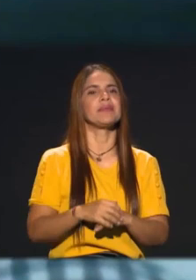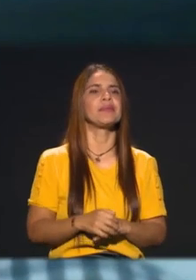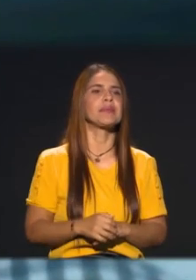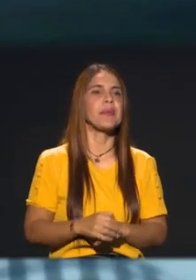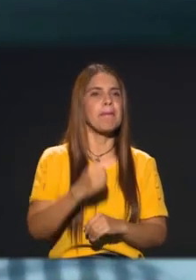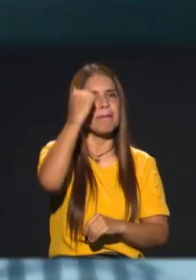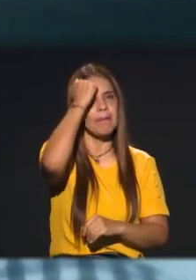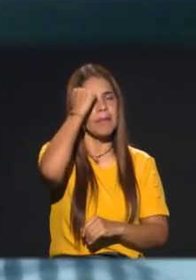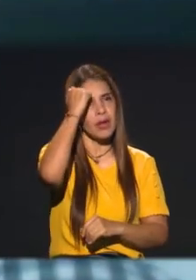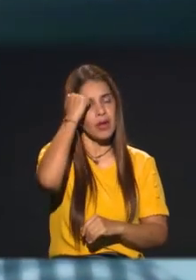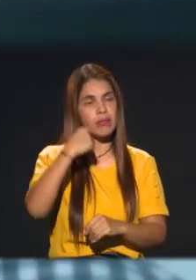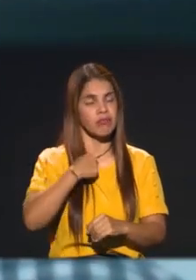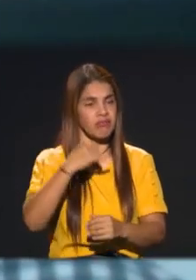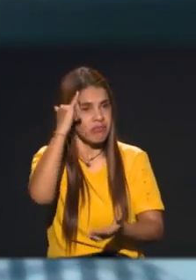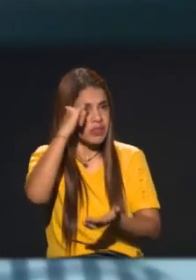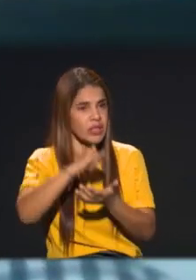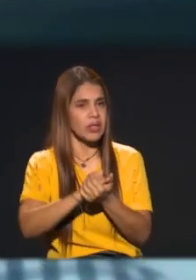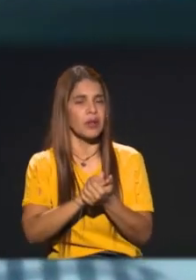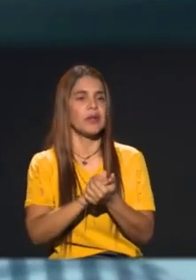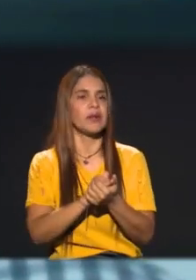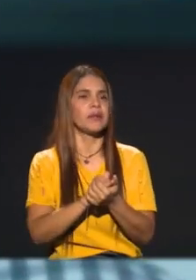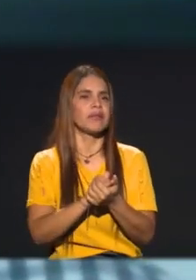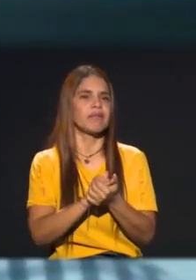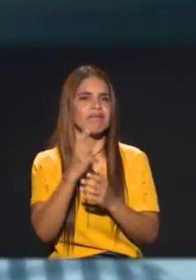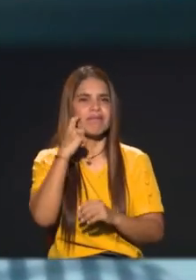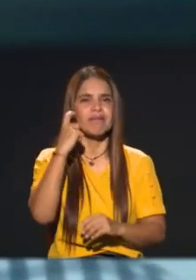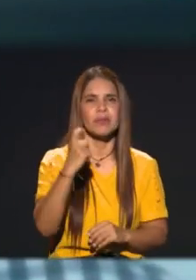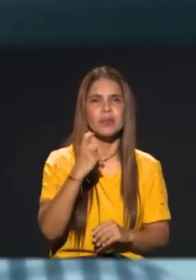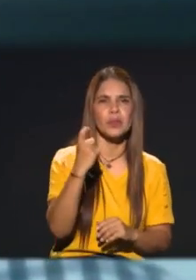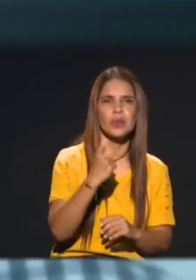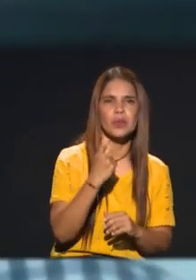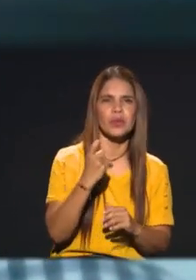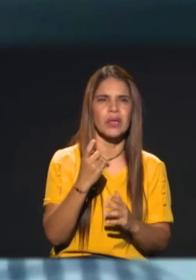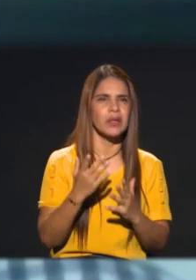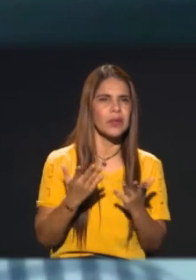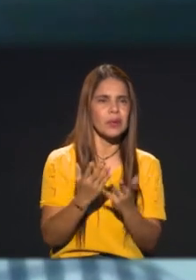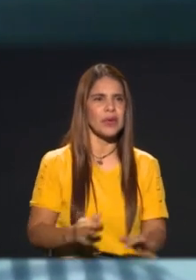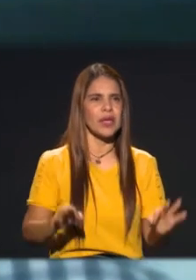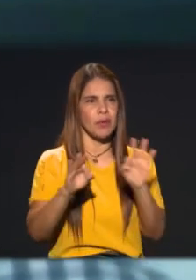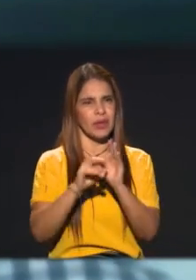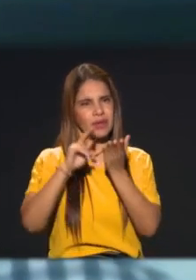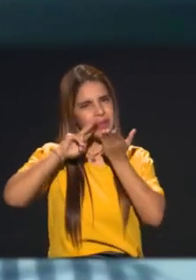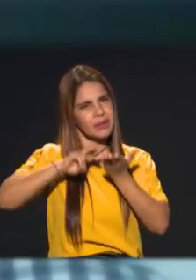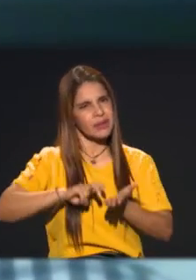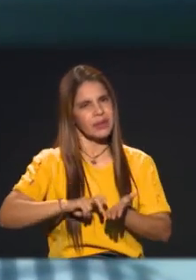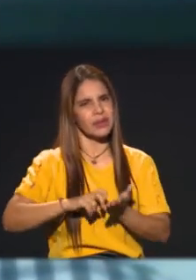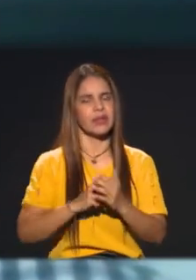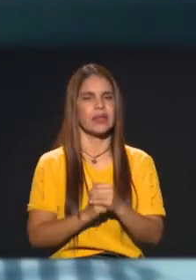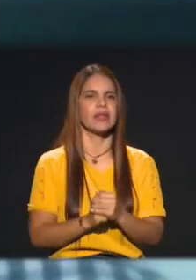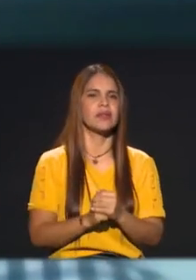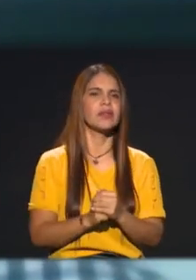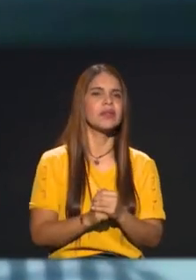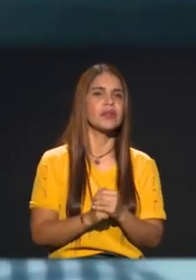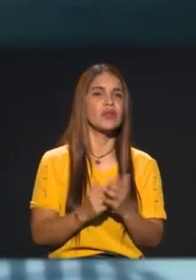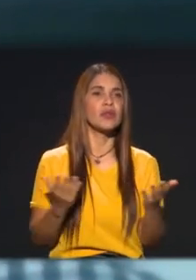lo pedagógico, yo creo que tendremos que buscar como primordial la investigación, tanto aumentar